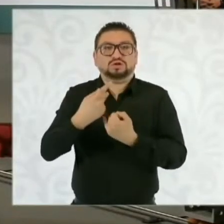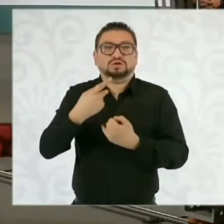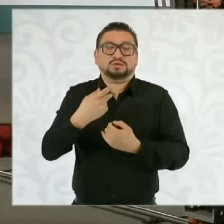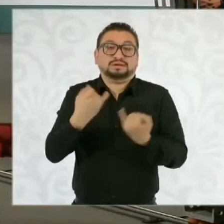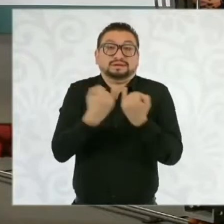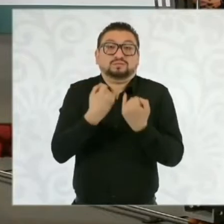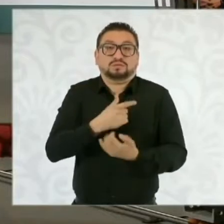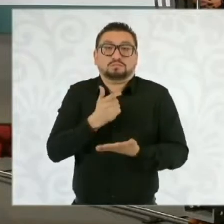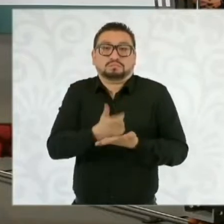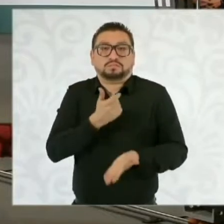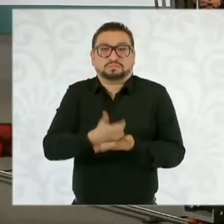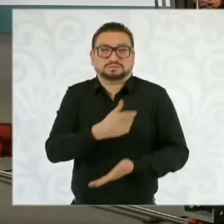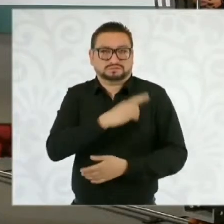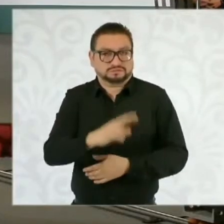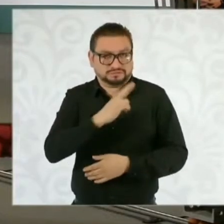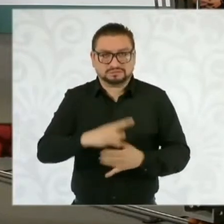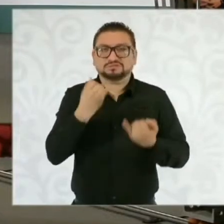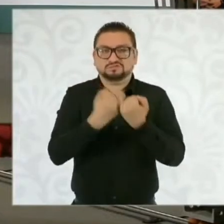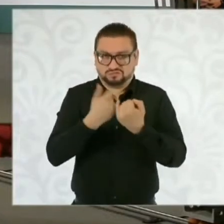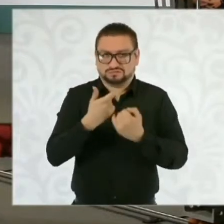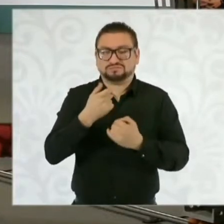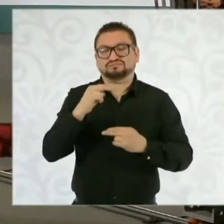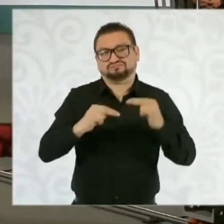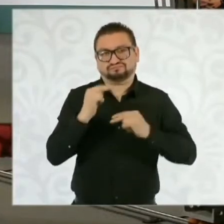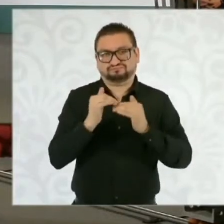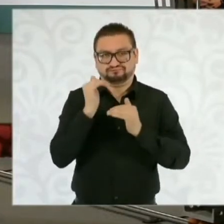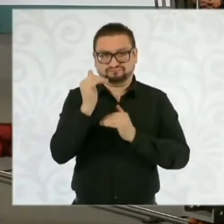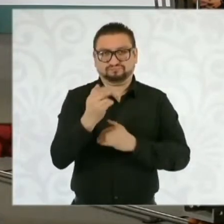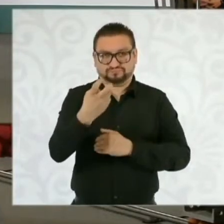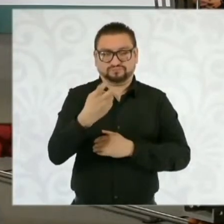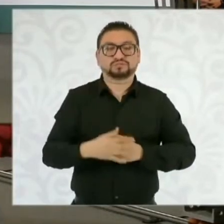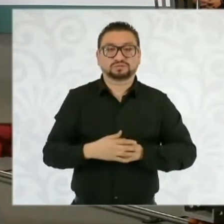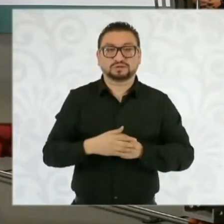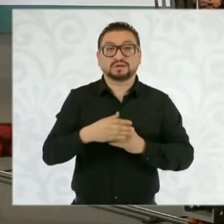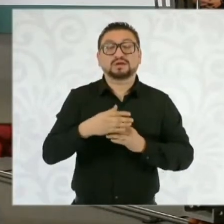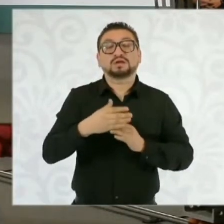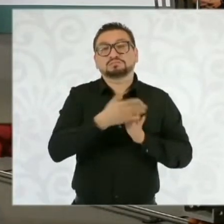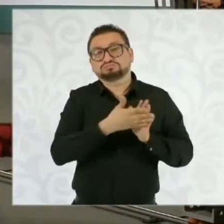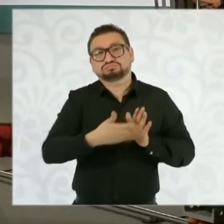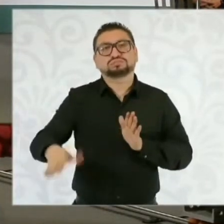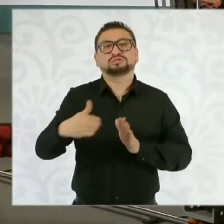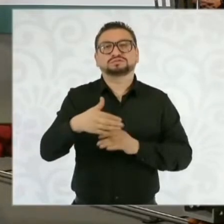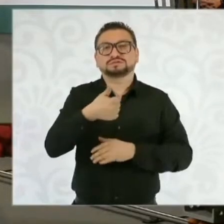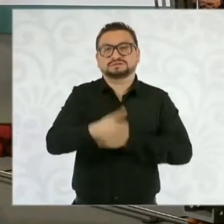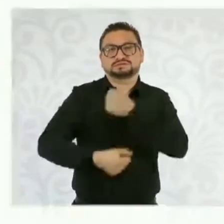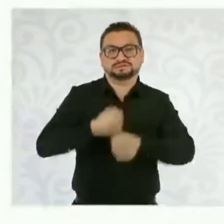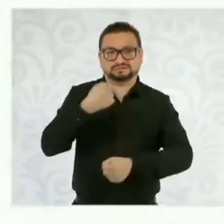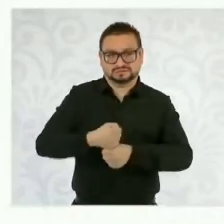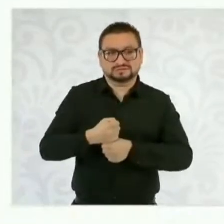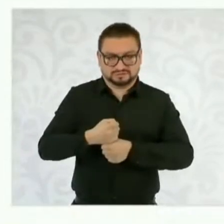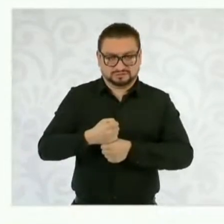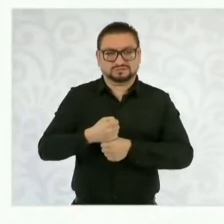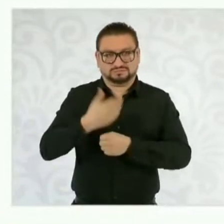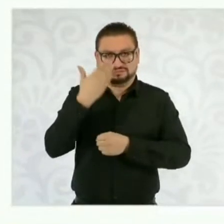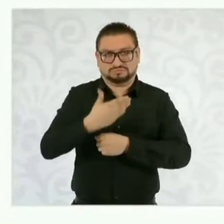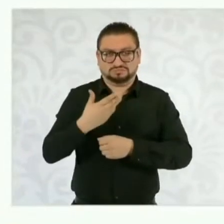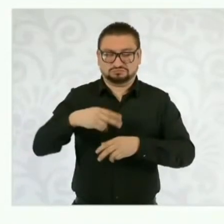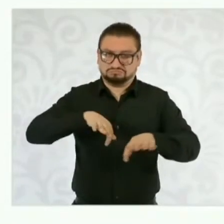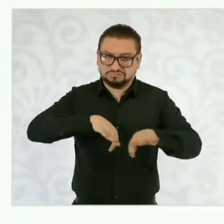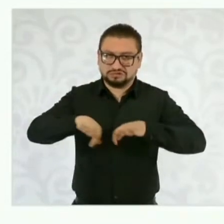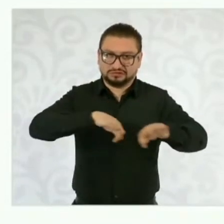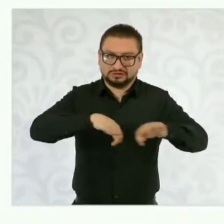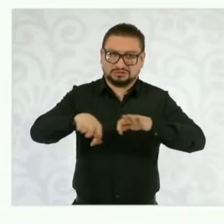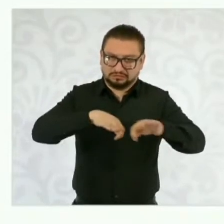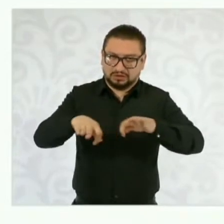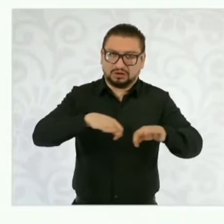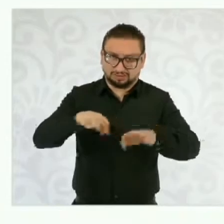de la renta de vivienda. Y bien, pues decirles también que durante estos 6 años de la política laboral del